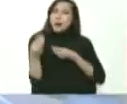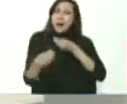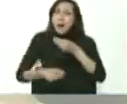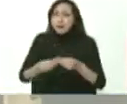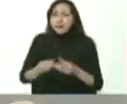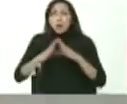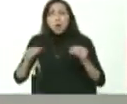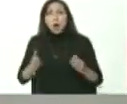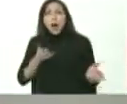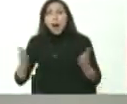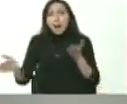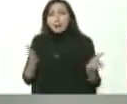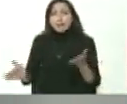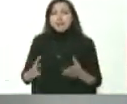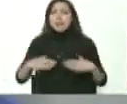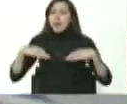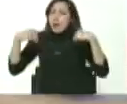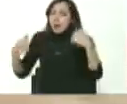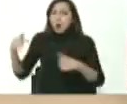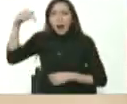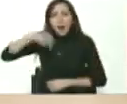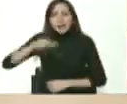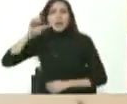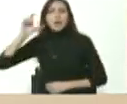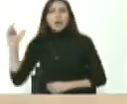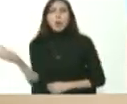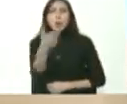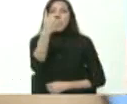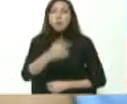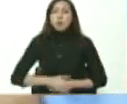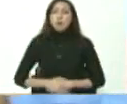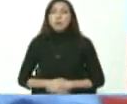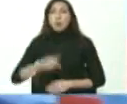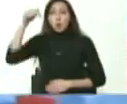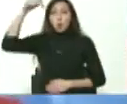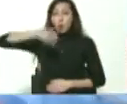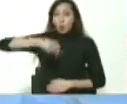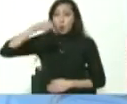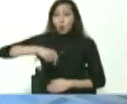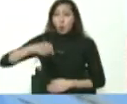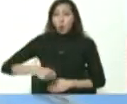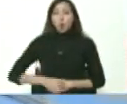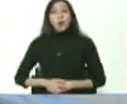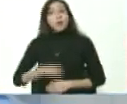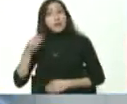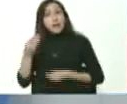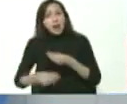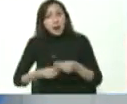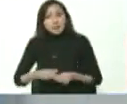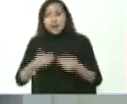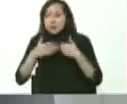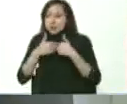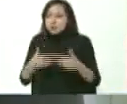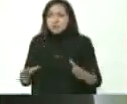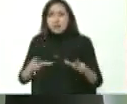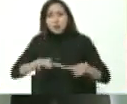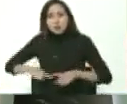la atención de salud aquí en nuestro estado Guárico. El día de hoy ya queda en funcionamiento este centro de